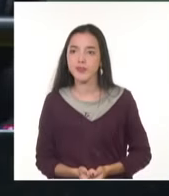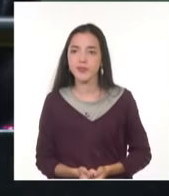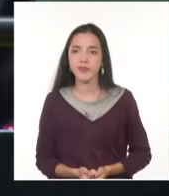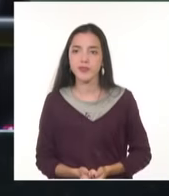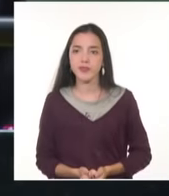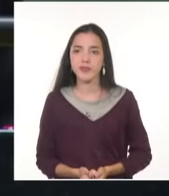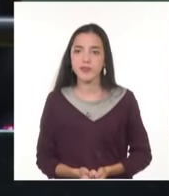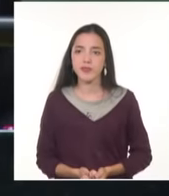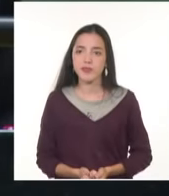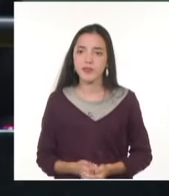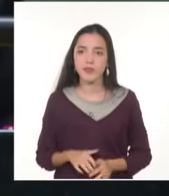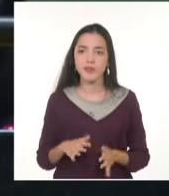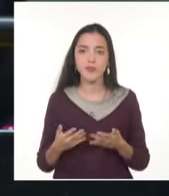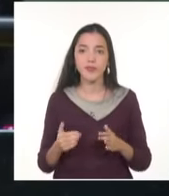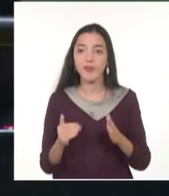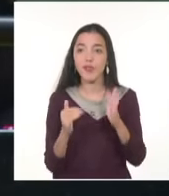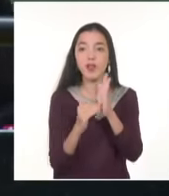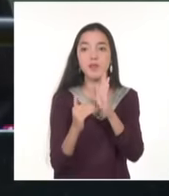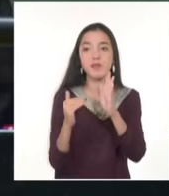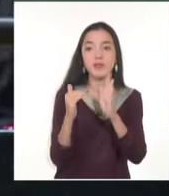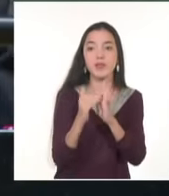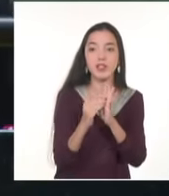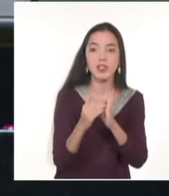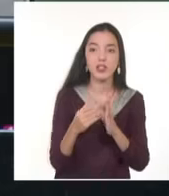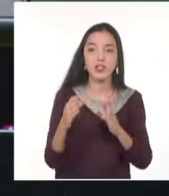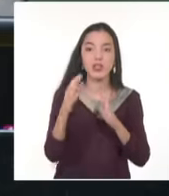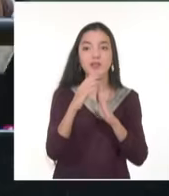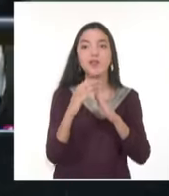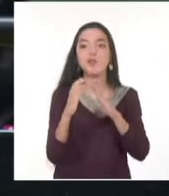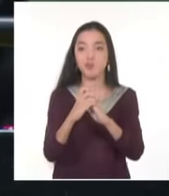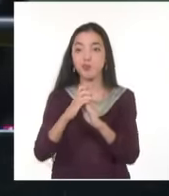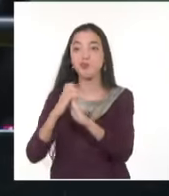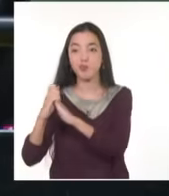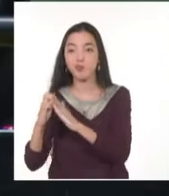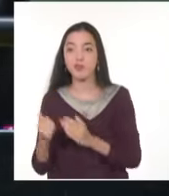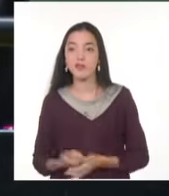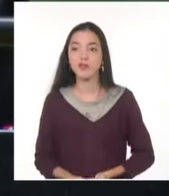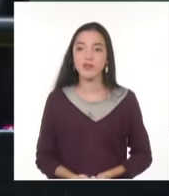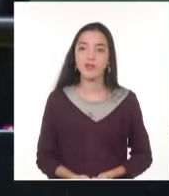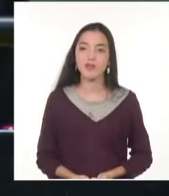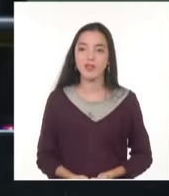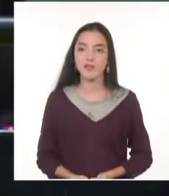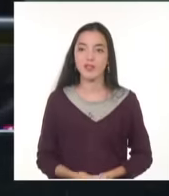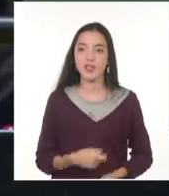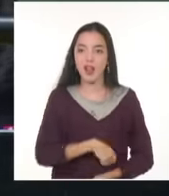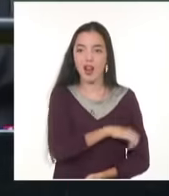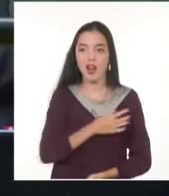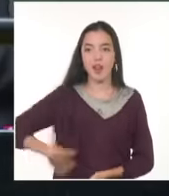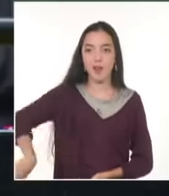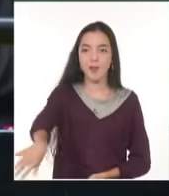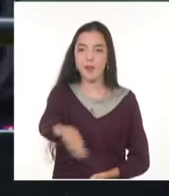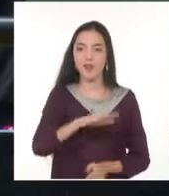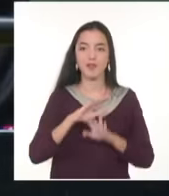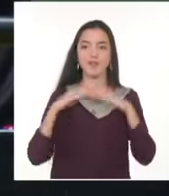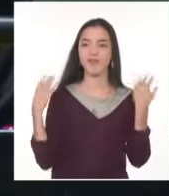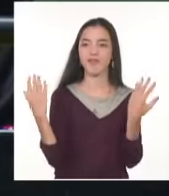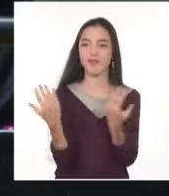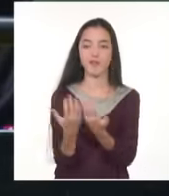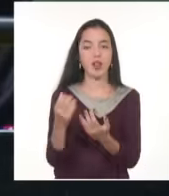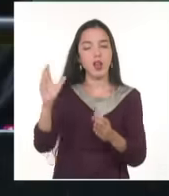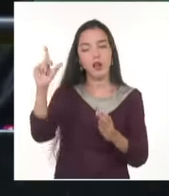423.000 millones de euros, mientras la población del mundo se